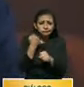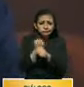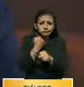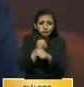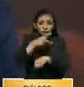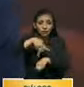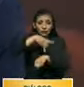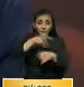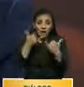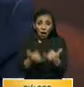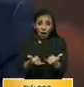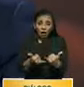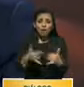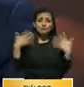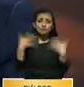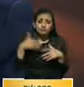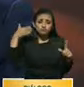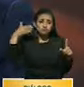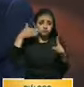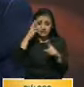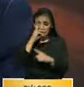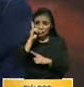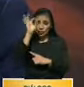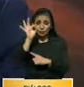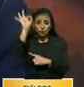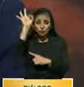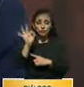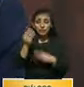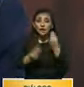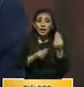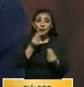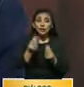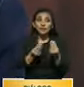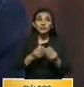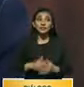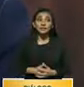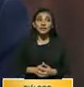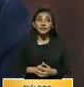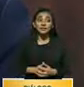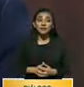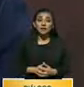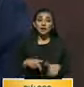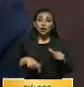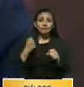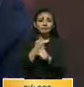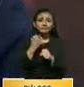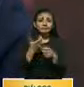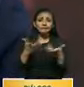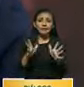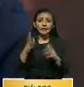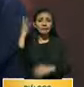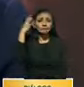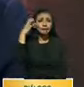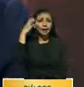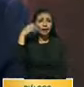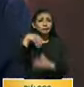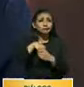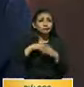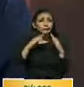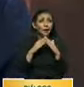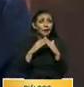hoy en un 61% están totalmente desocupados o